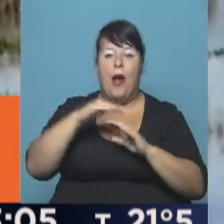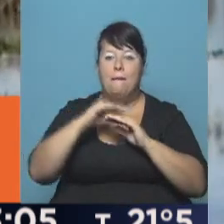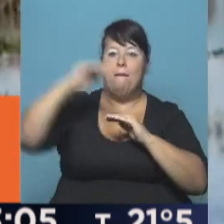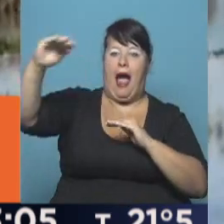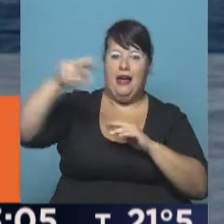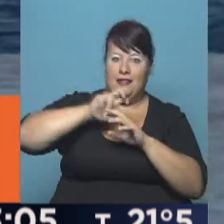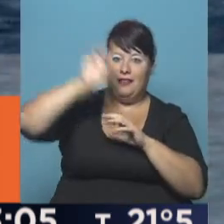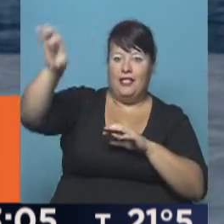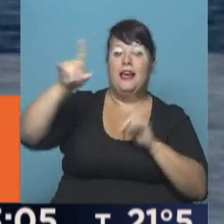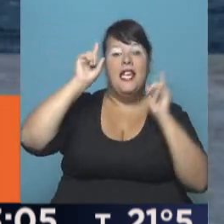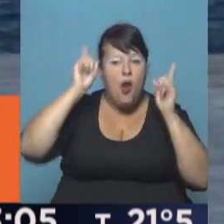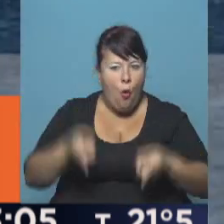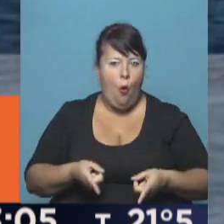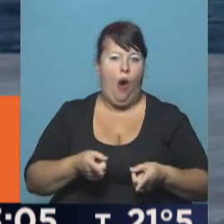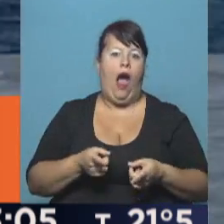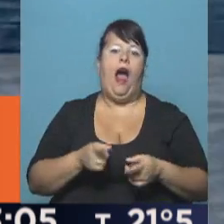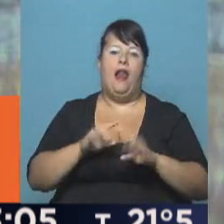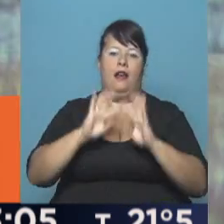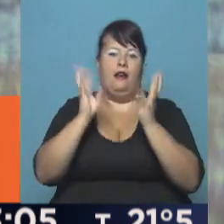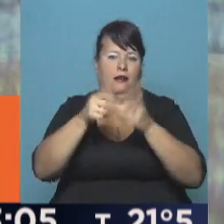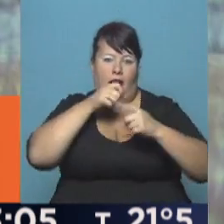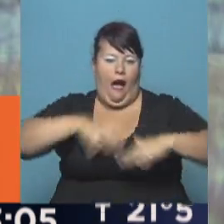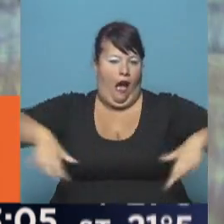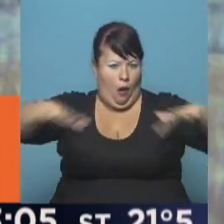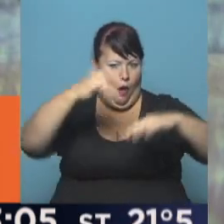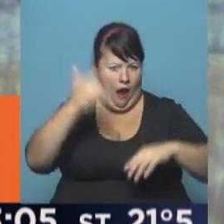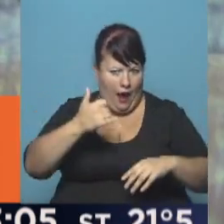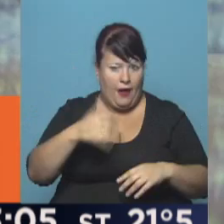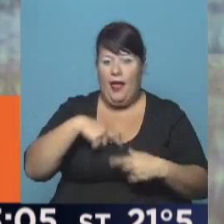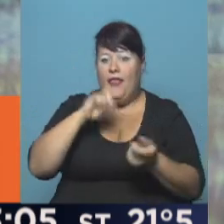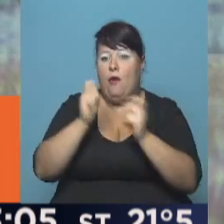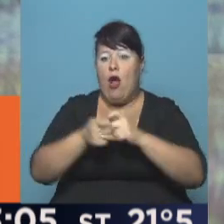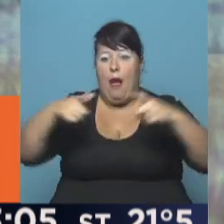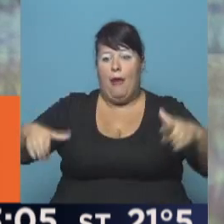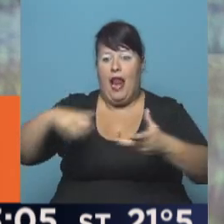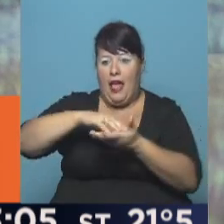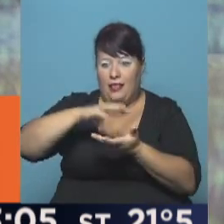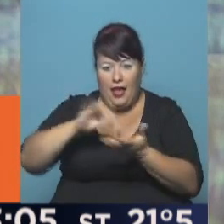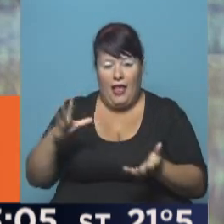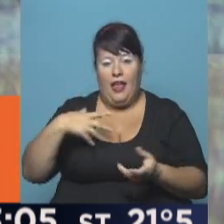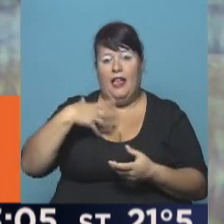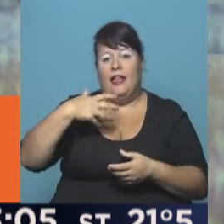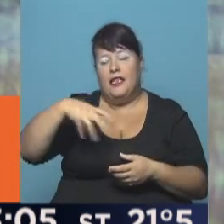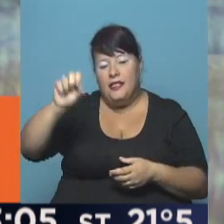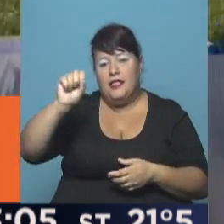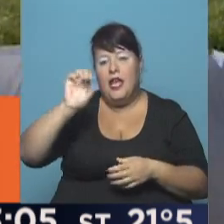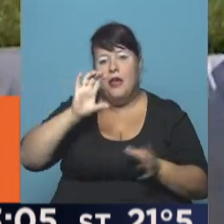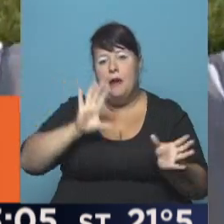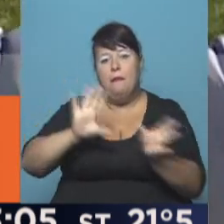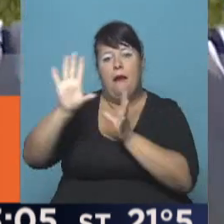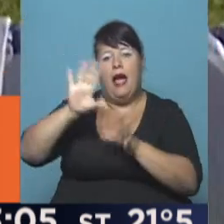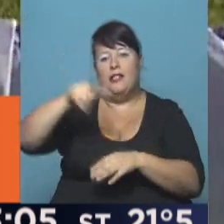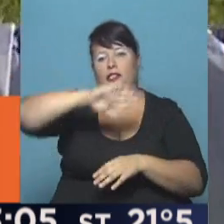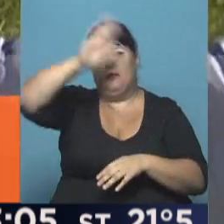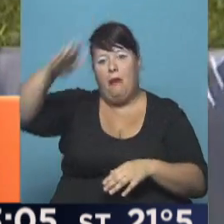altas. Aún así, permanece rodeado de agua. Tuve que cambiar de lote, o sea, llevarla más para la loma.